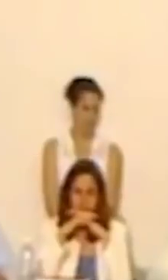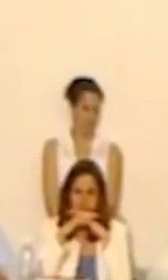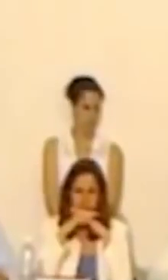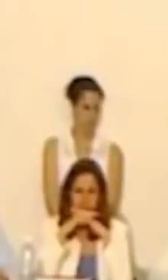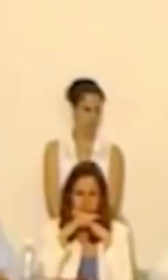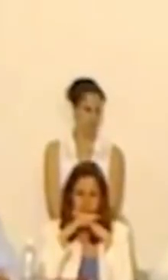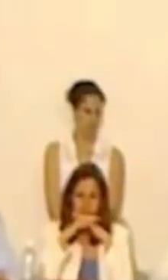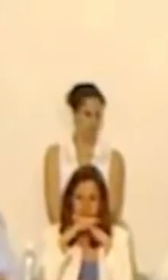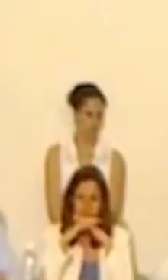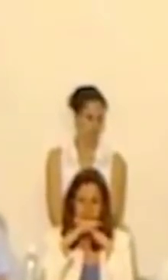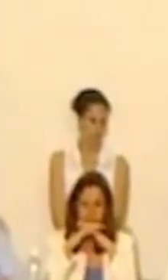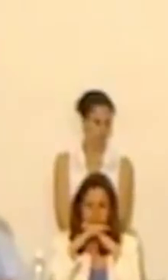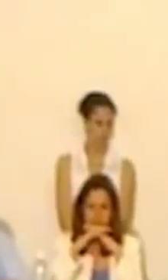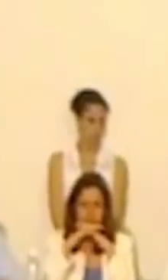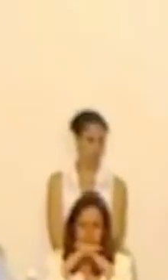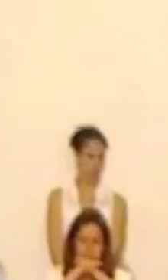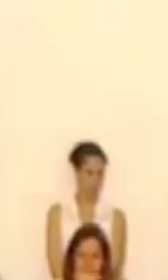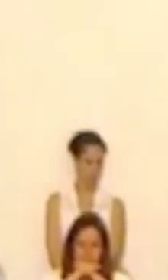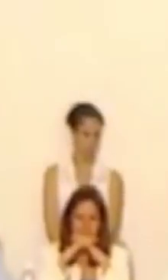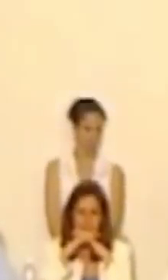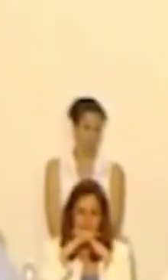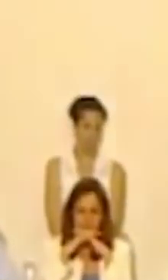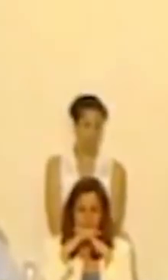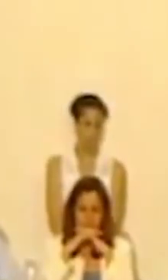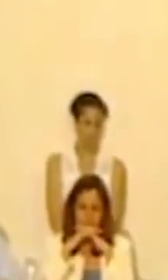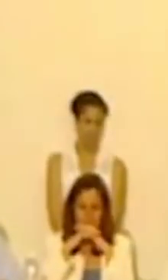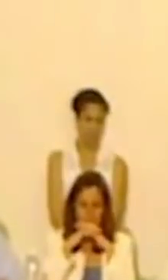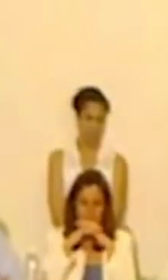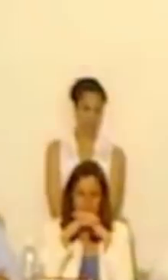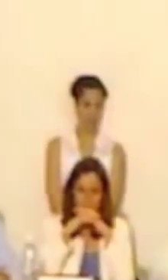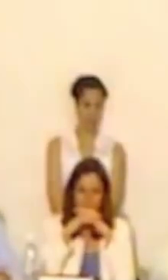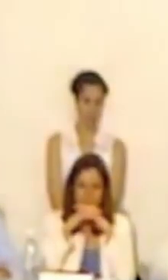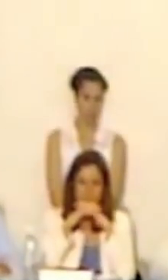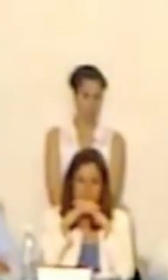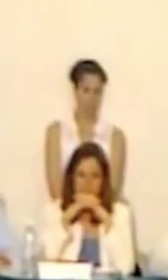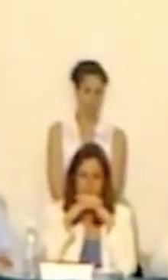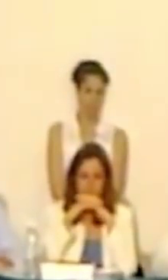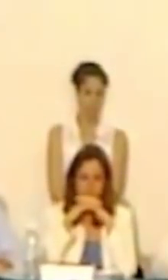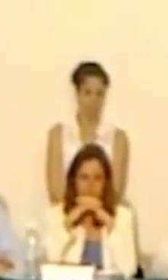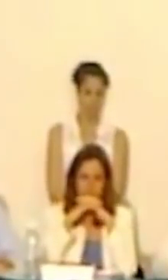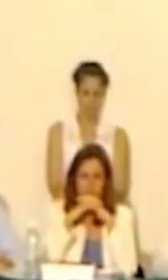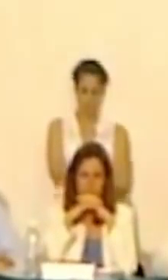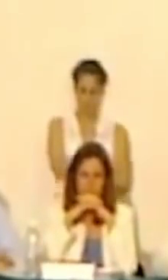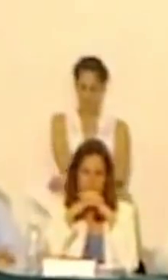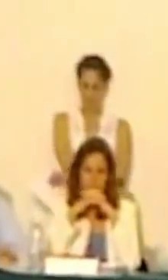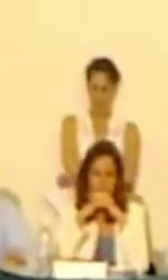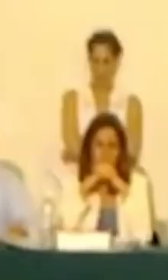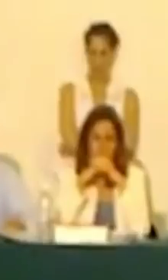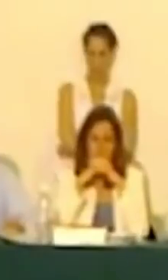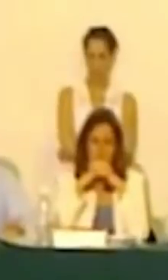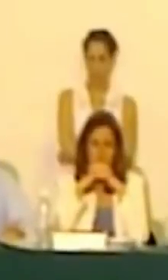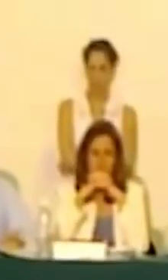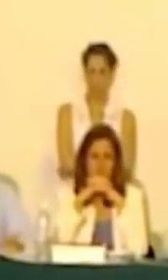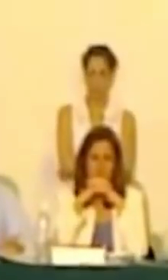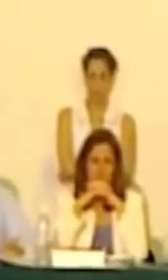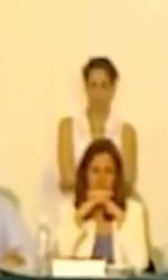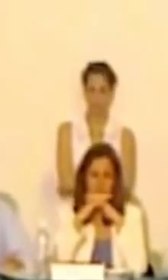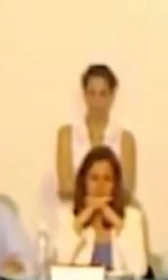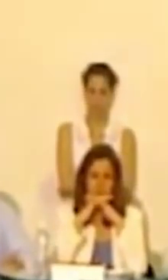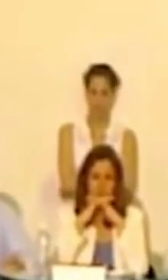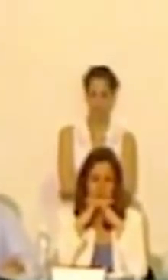médicos. O sea que los médicos también nos dicen que allá en los de Schreiner no